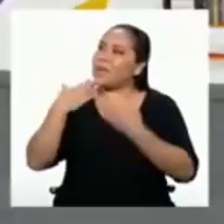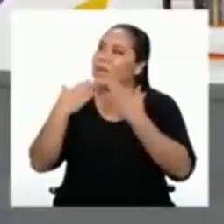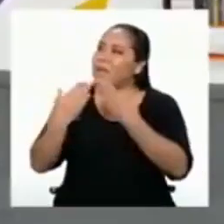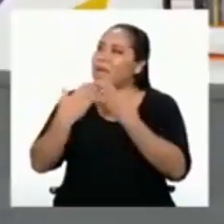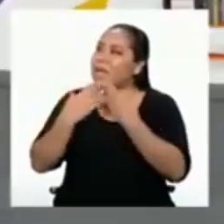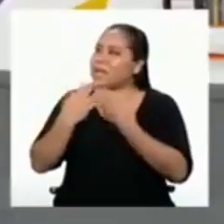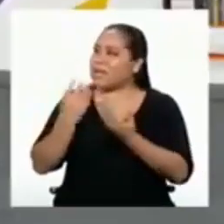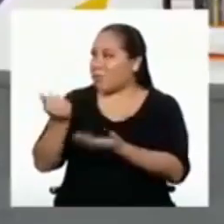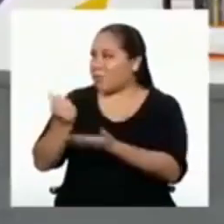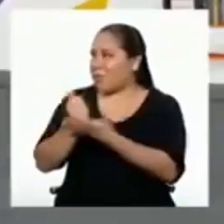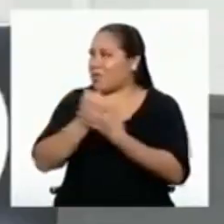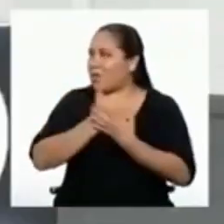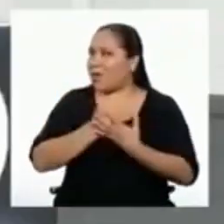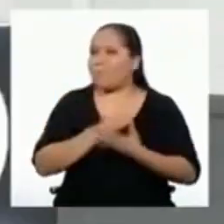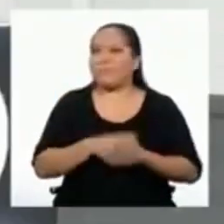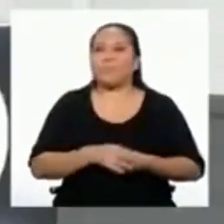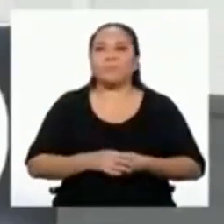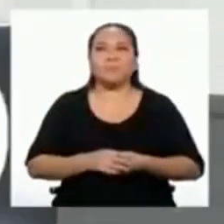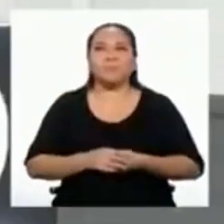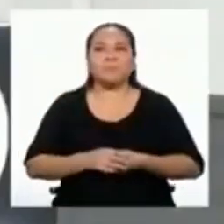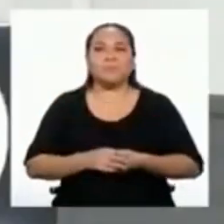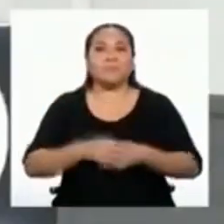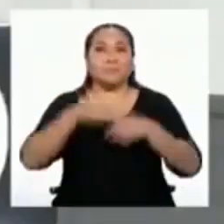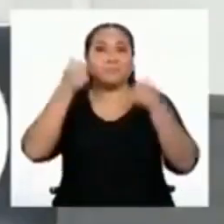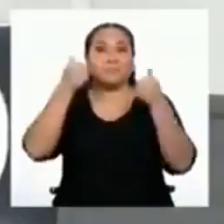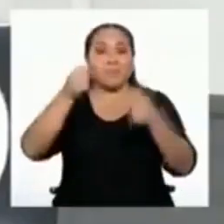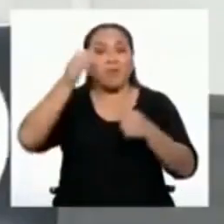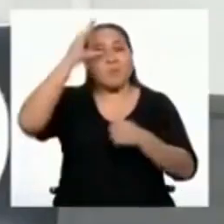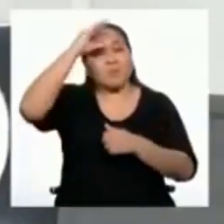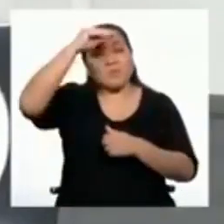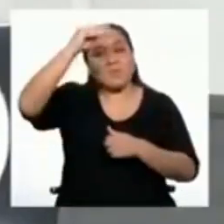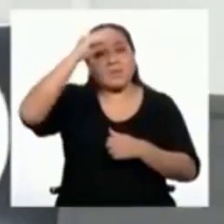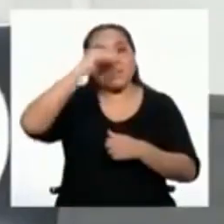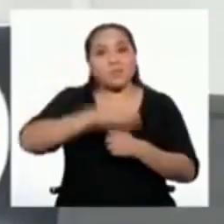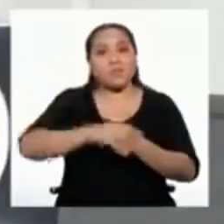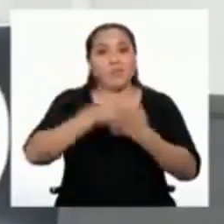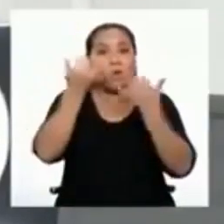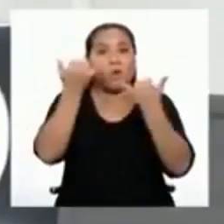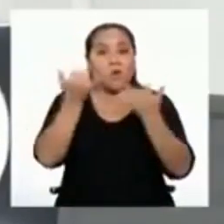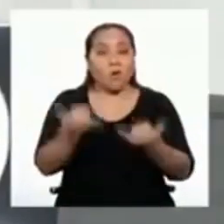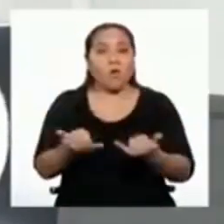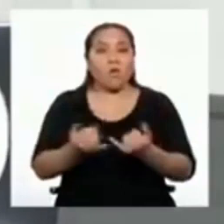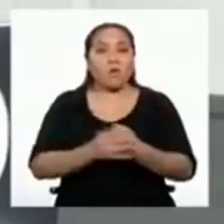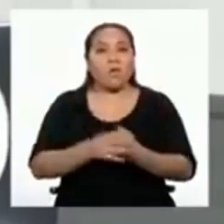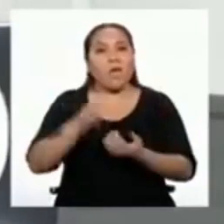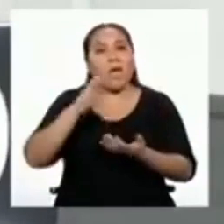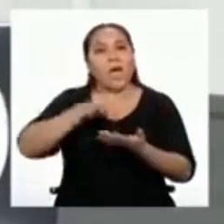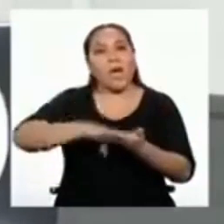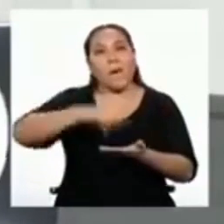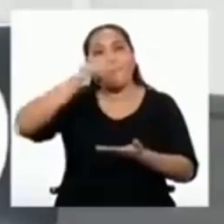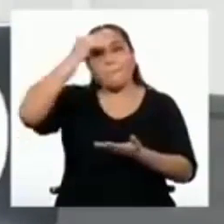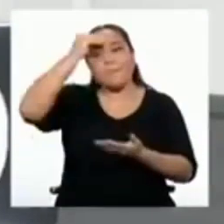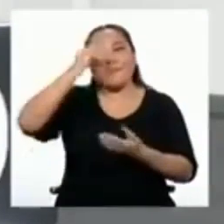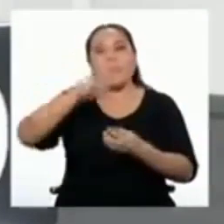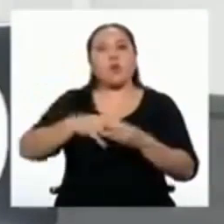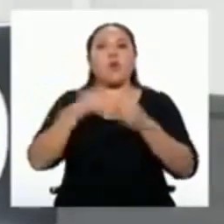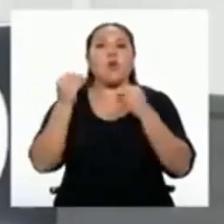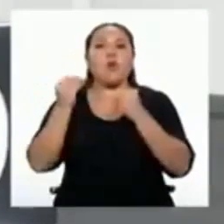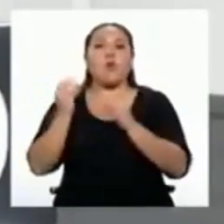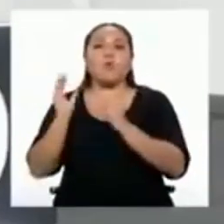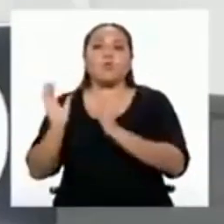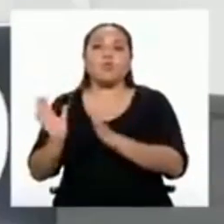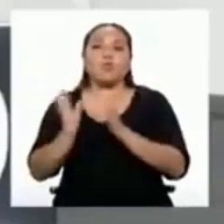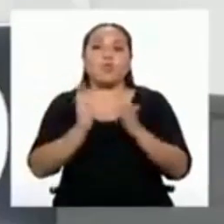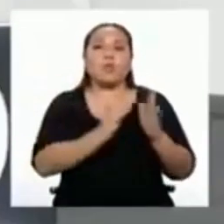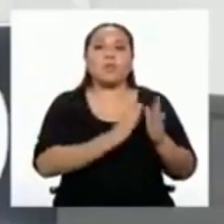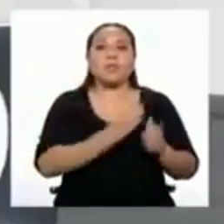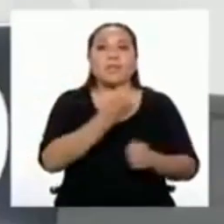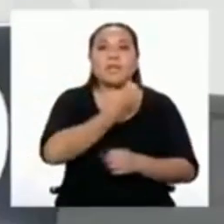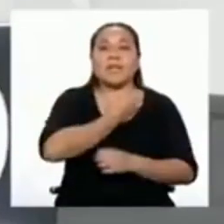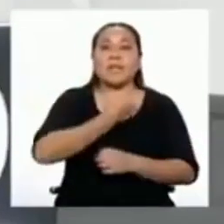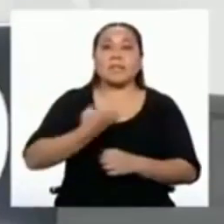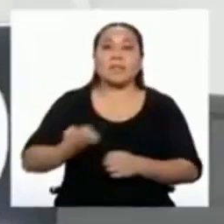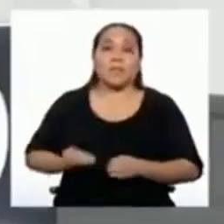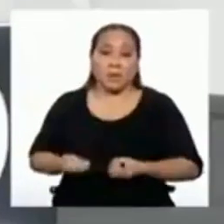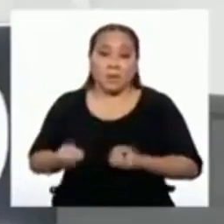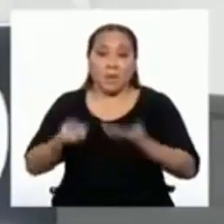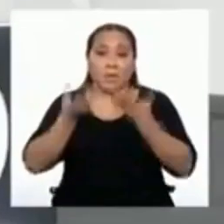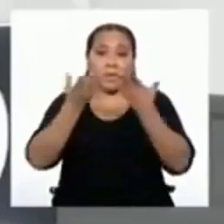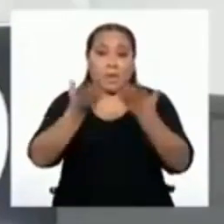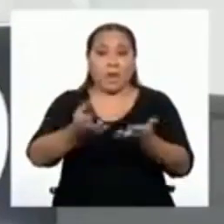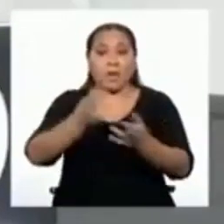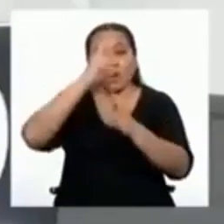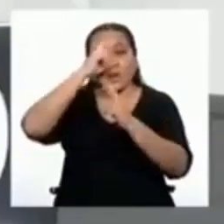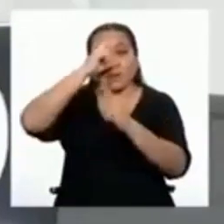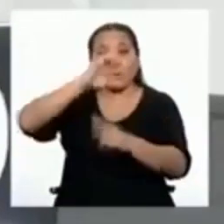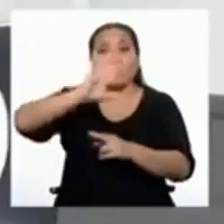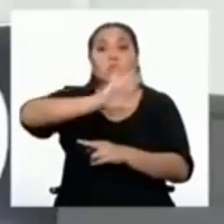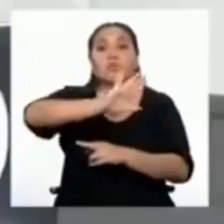muchas gracias por todo. Bien, chicas y chicos, el día de hoy aprendimos sobre cómo se organiza el Estado para garantizar